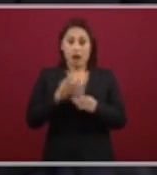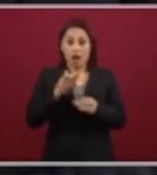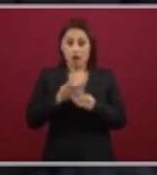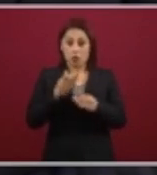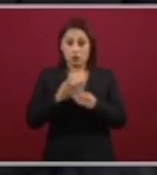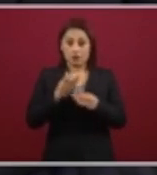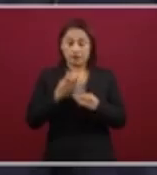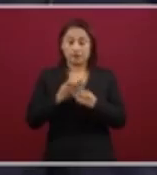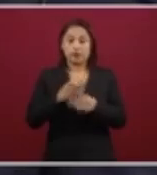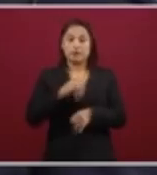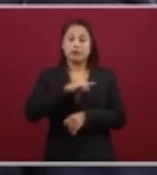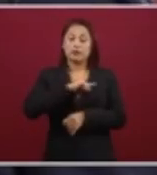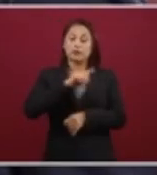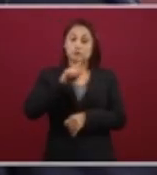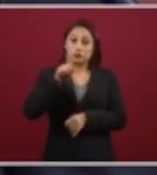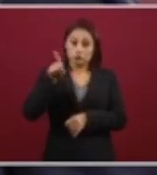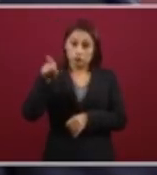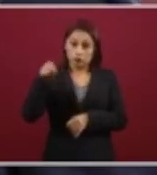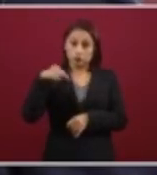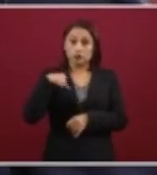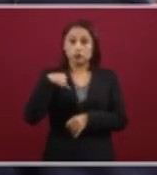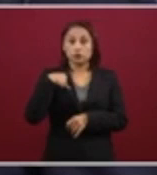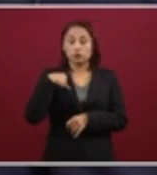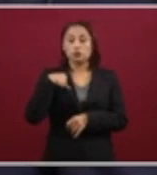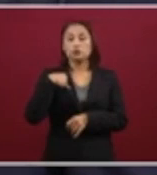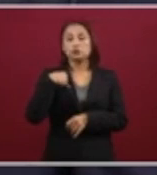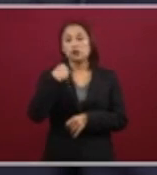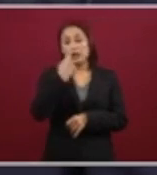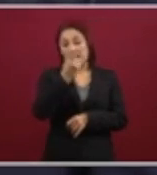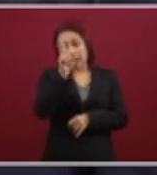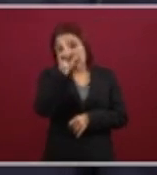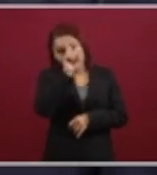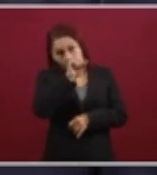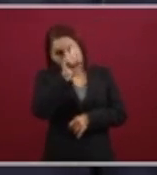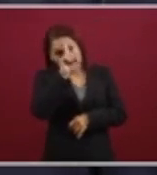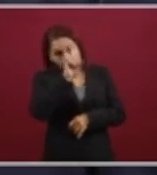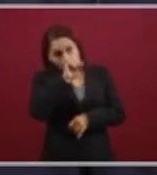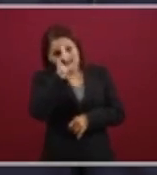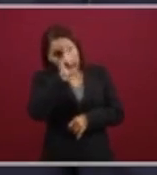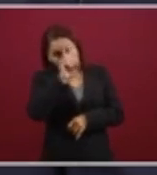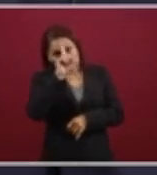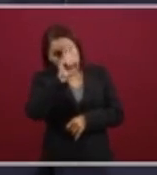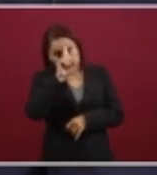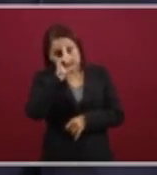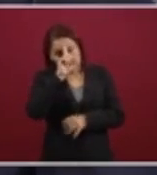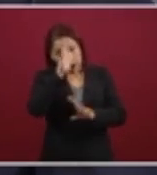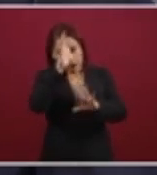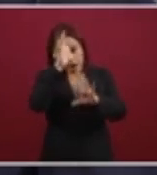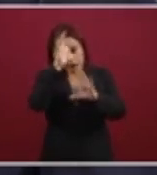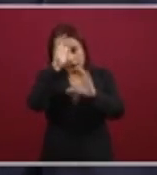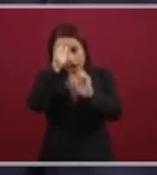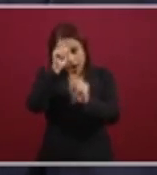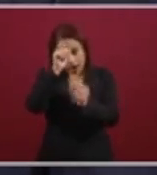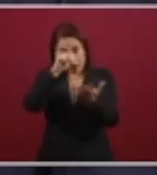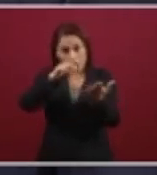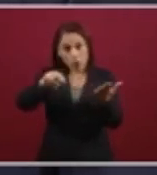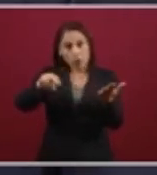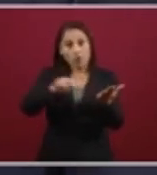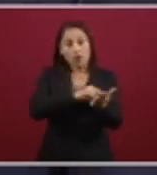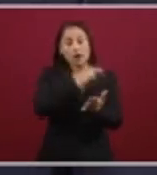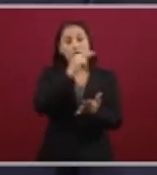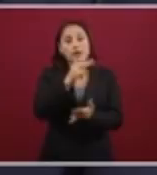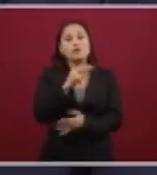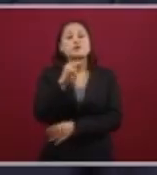recomendando que se apruebe el Tratado de Libre Comercio con Canadá, con